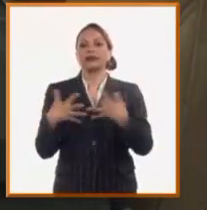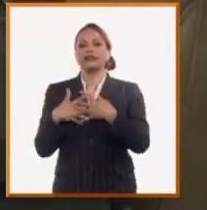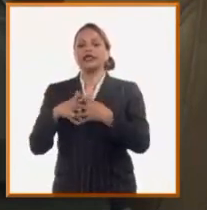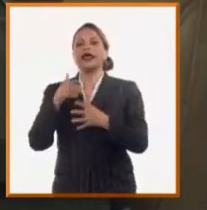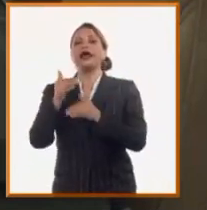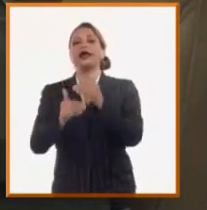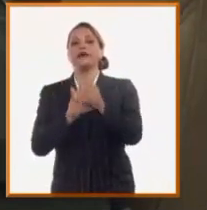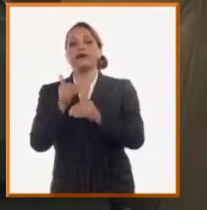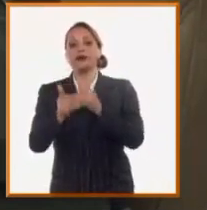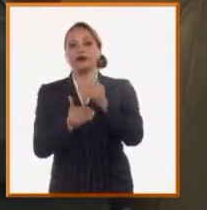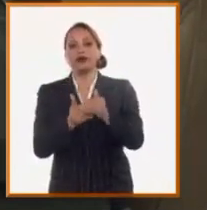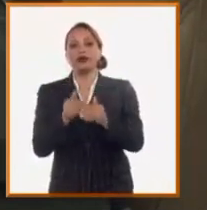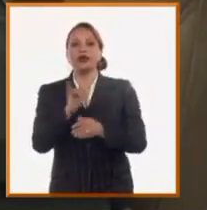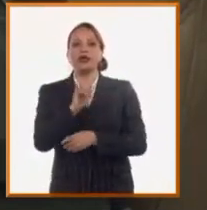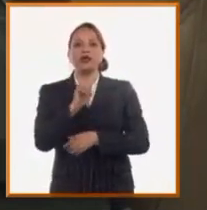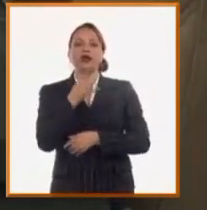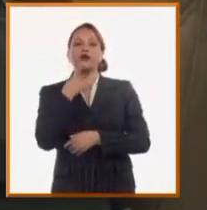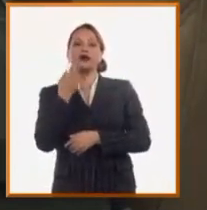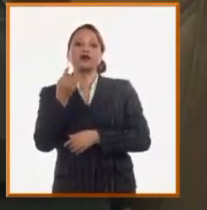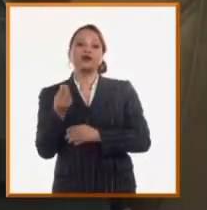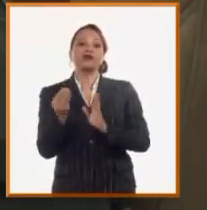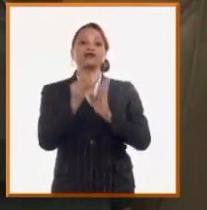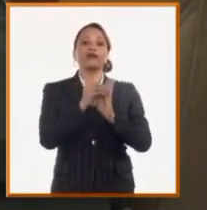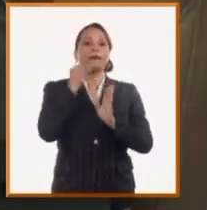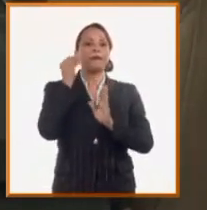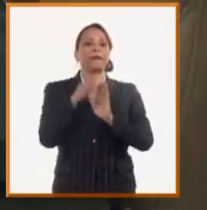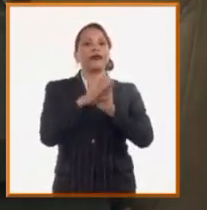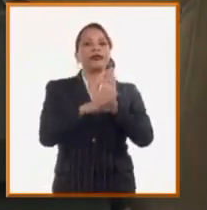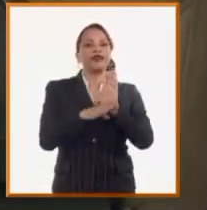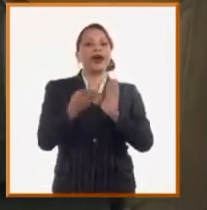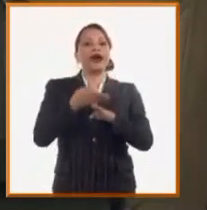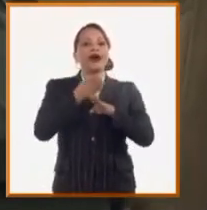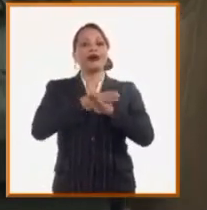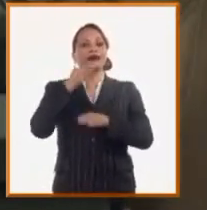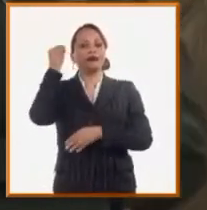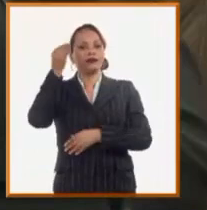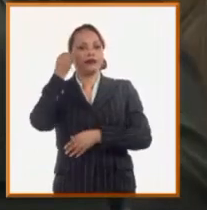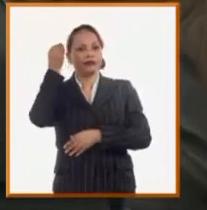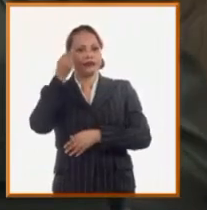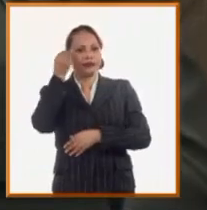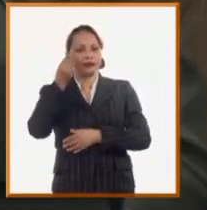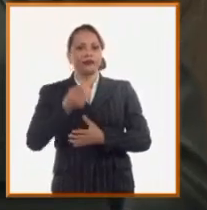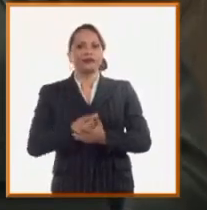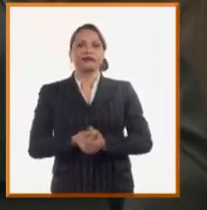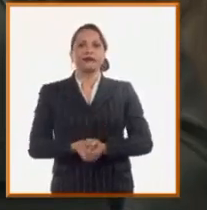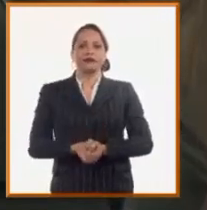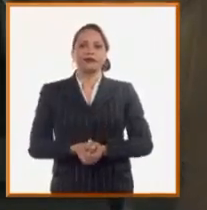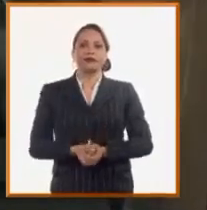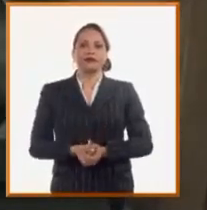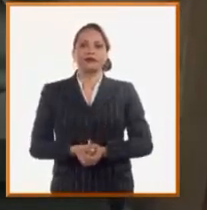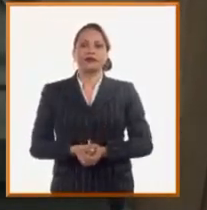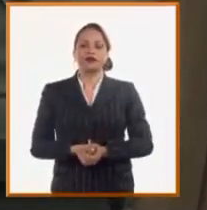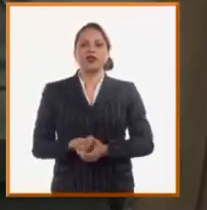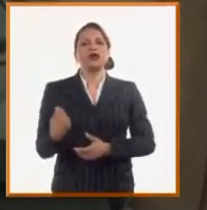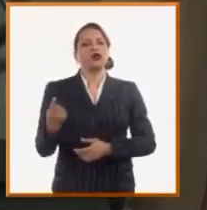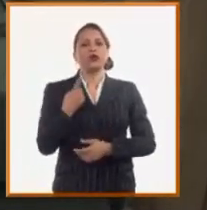procesos, así también cuando vas a aplicar una medida la tienes que analizar. Pues cuando mueves una, se te mueven todas las otras. Y aquí todo el mundo casi está de acuerdo que hay que